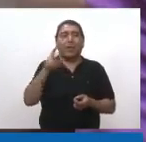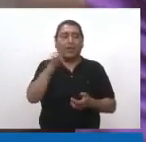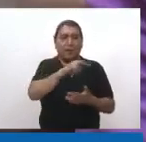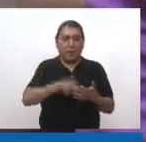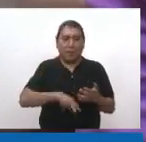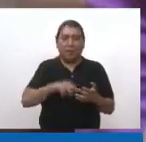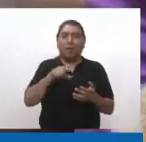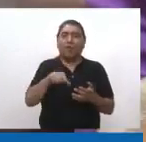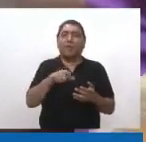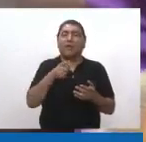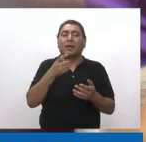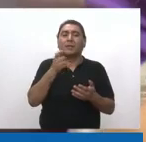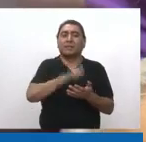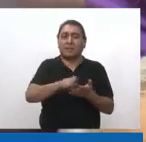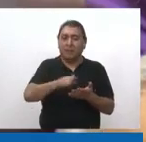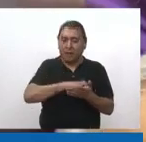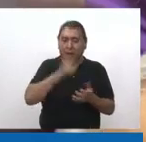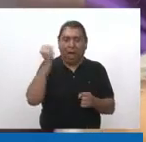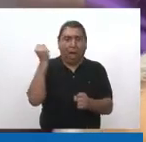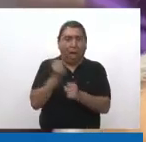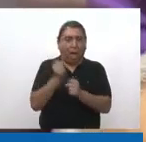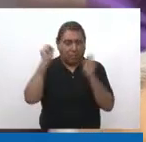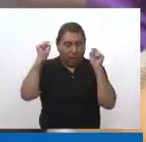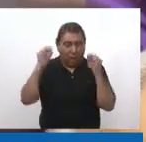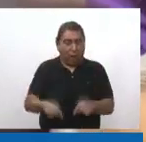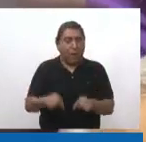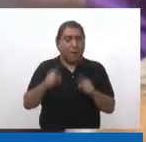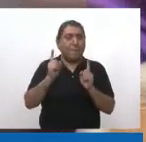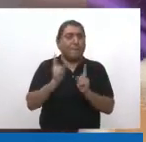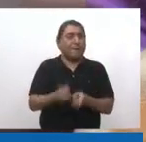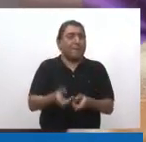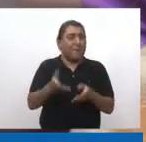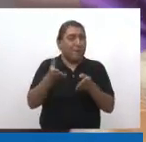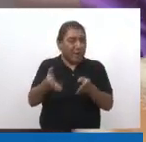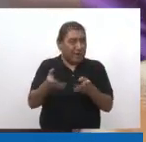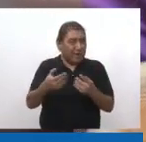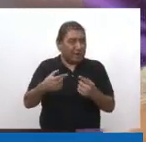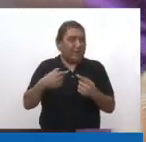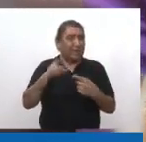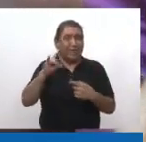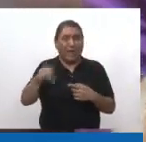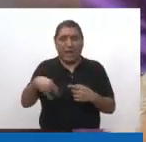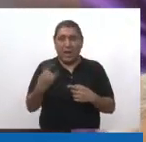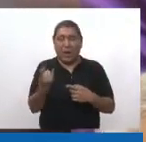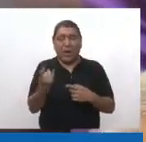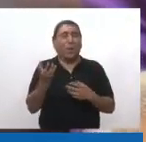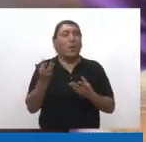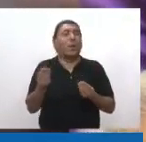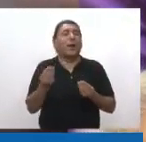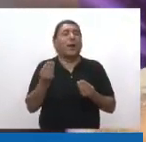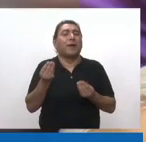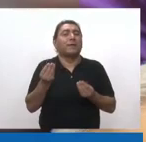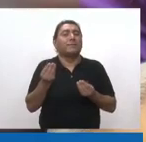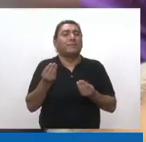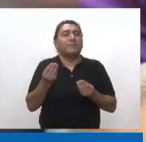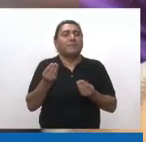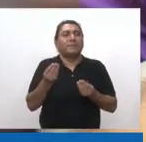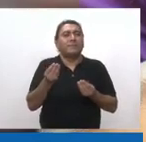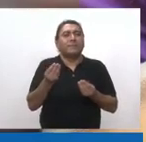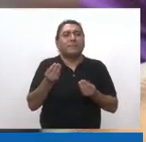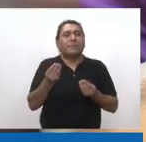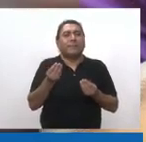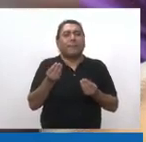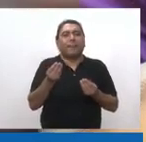fecha, la verdad que la acreditación de la necesidad y urgencia no está muy